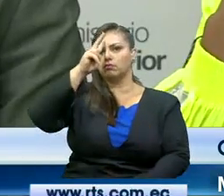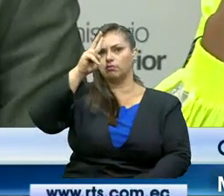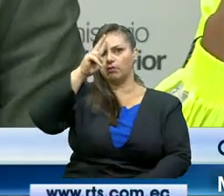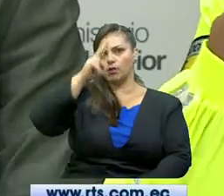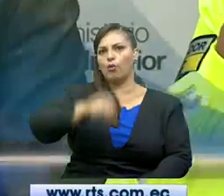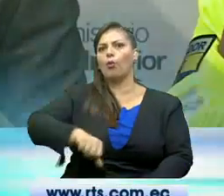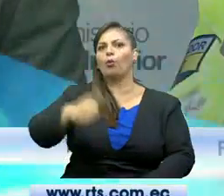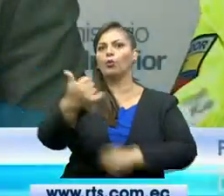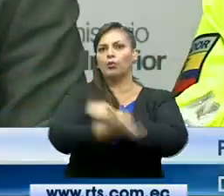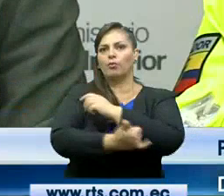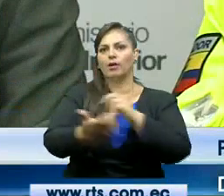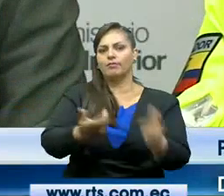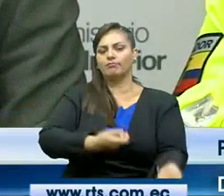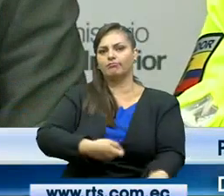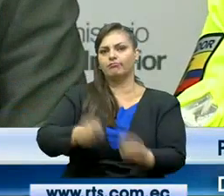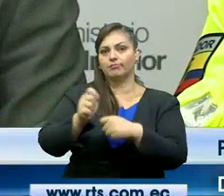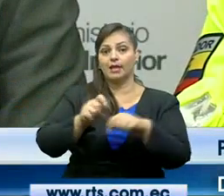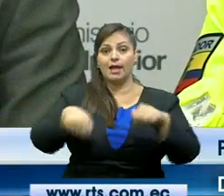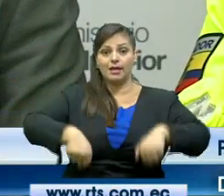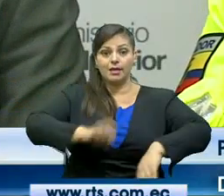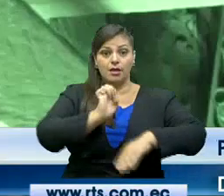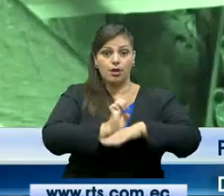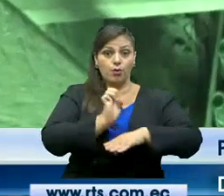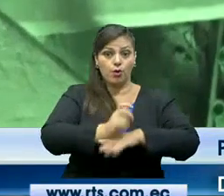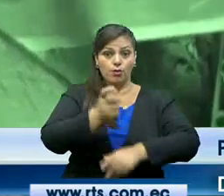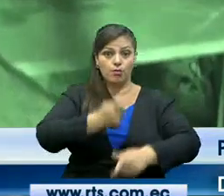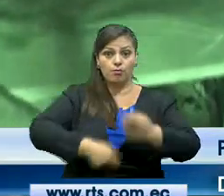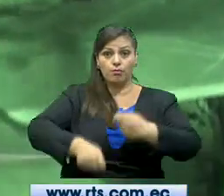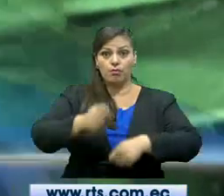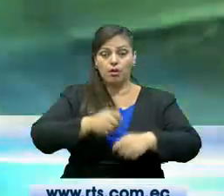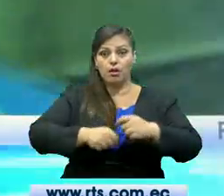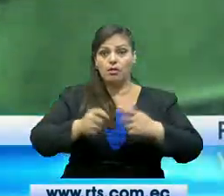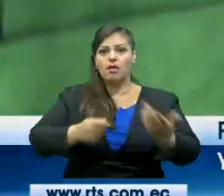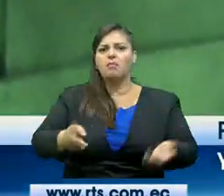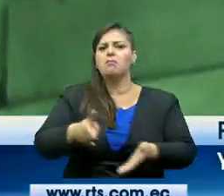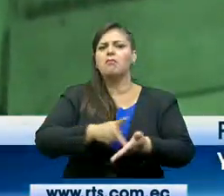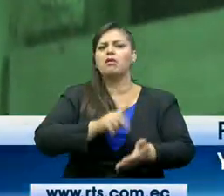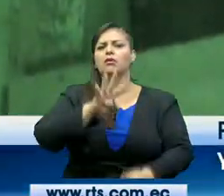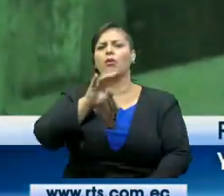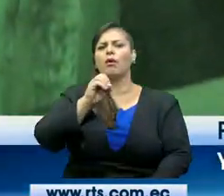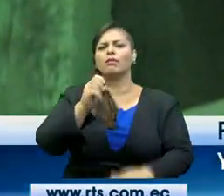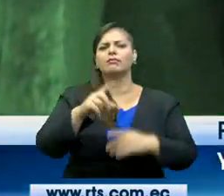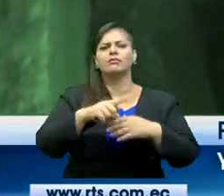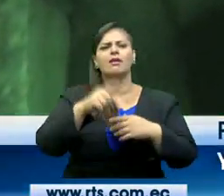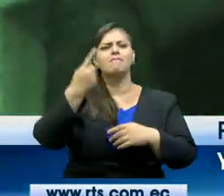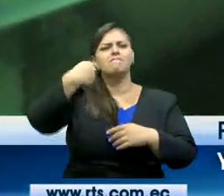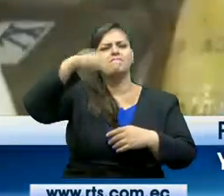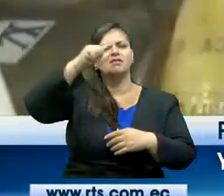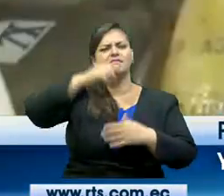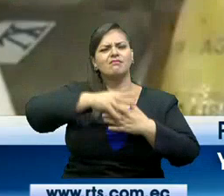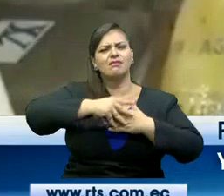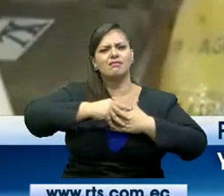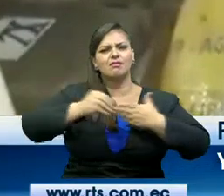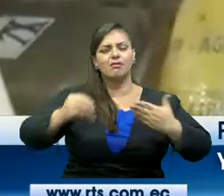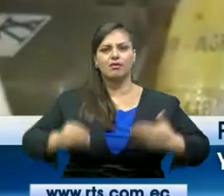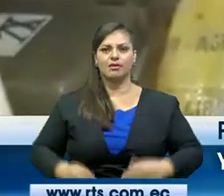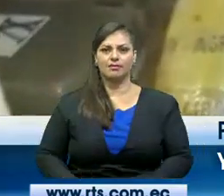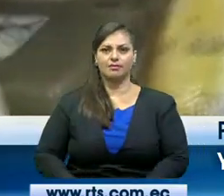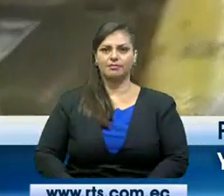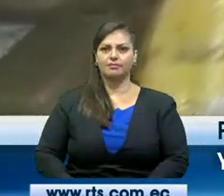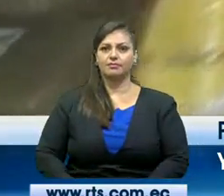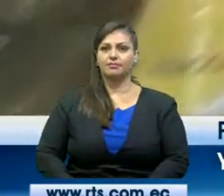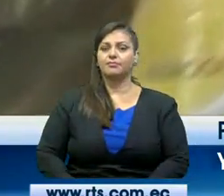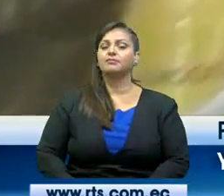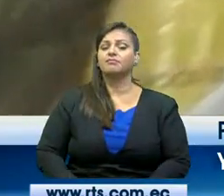un valor comercial aproximadamente de 40 millones. El operativo Fortuna evitó la venta en mercados internacionales de 10 millones de